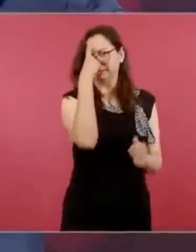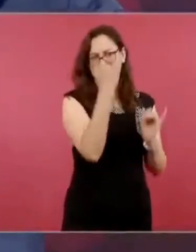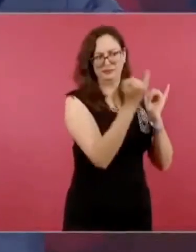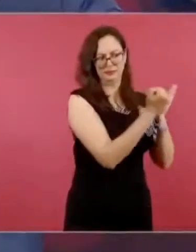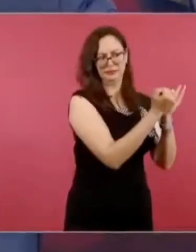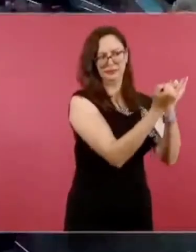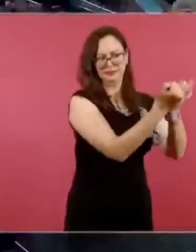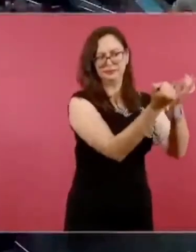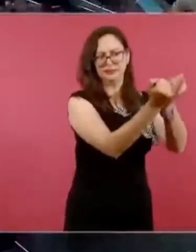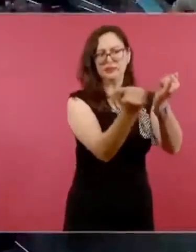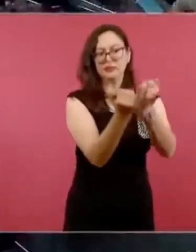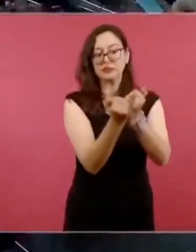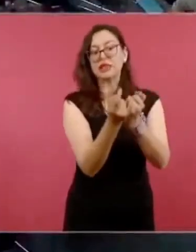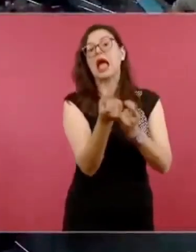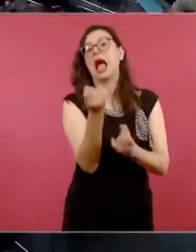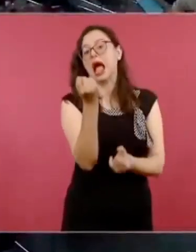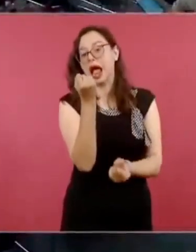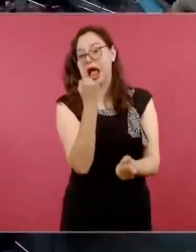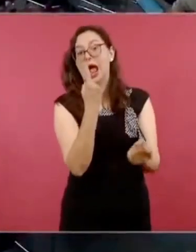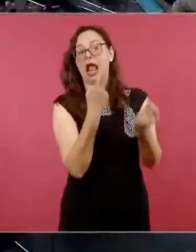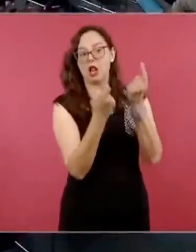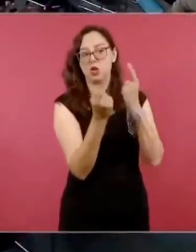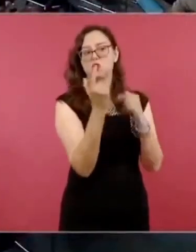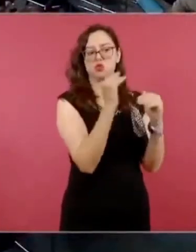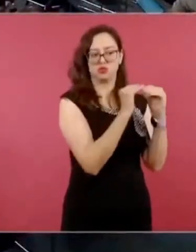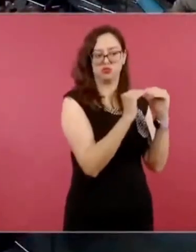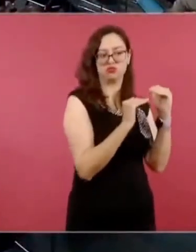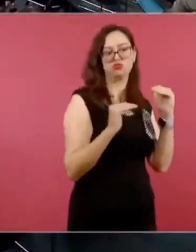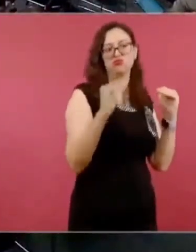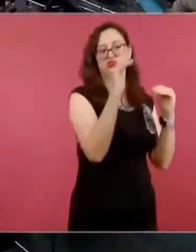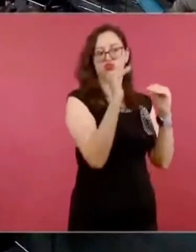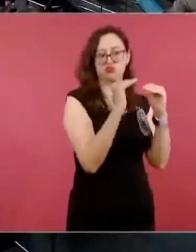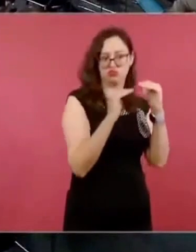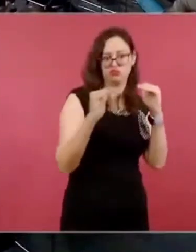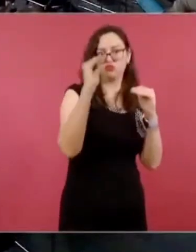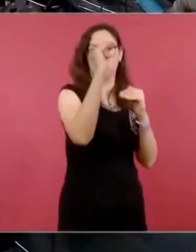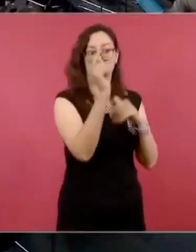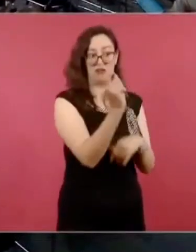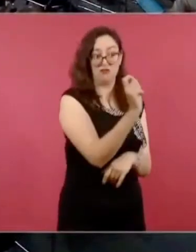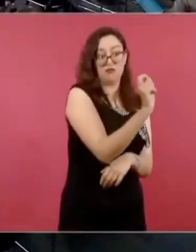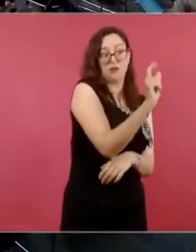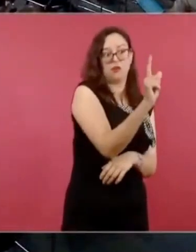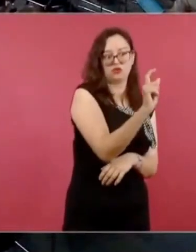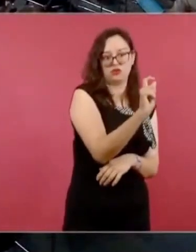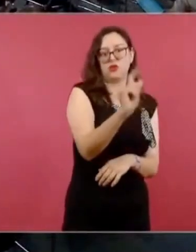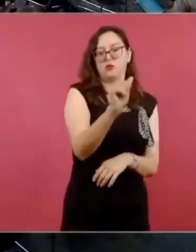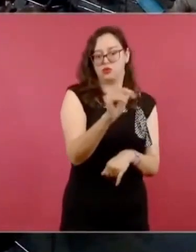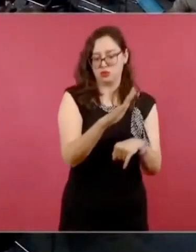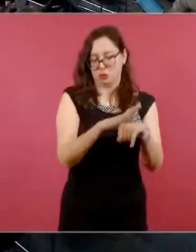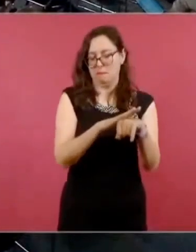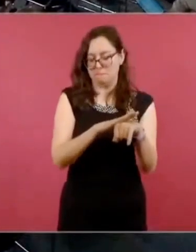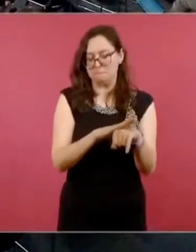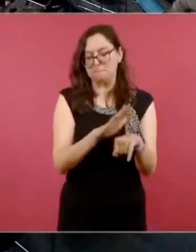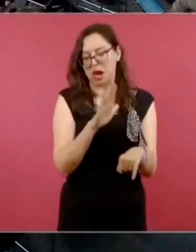pero los jefes de esos